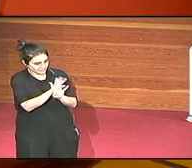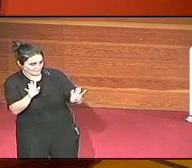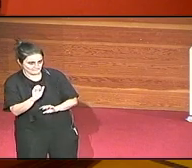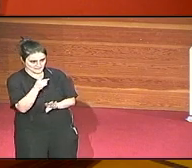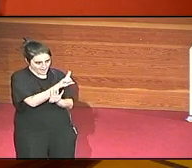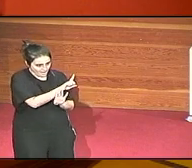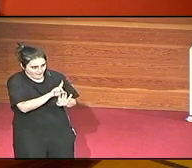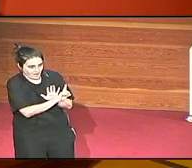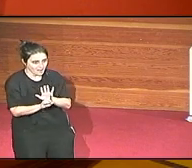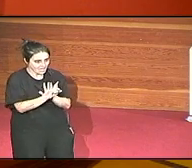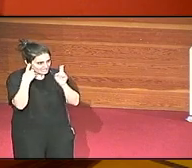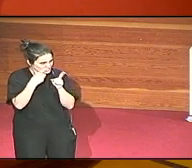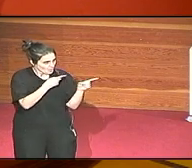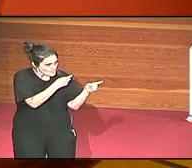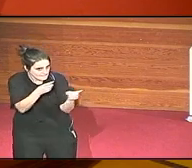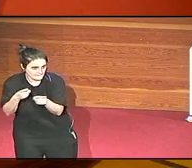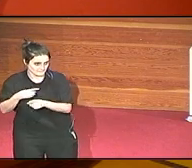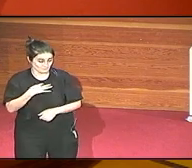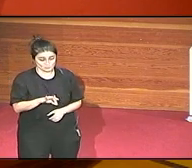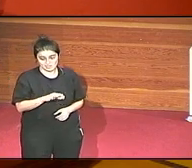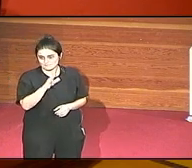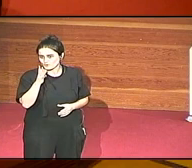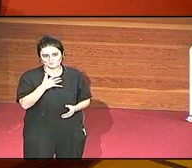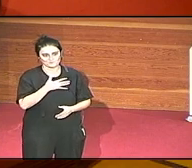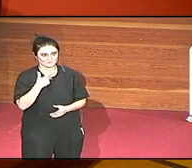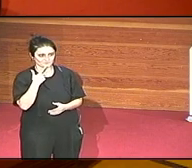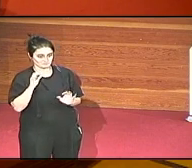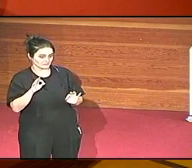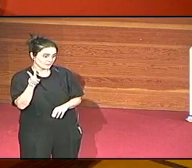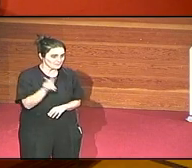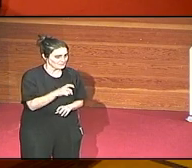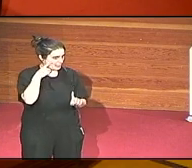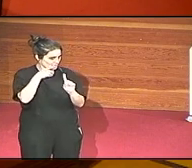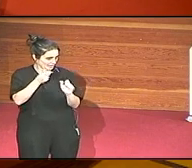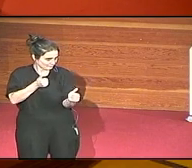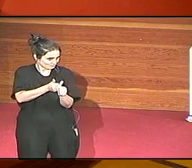intentando matar todo lo que pueda sé que son son tipos útiles